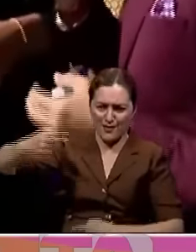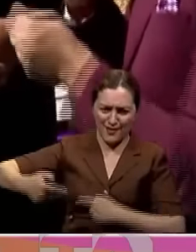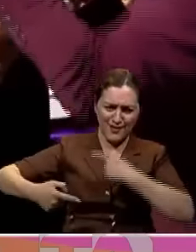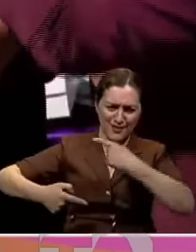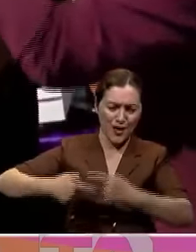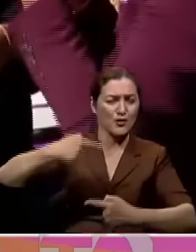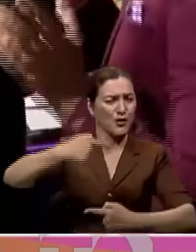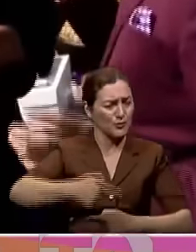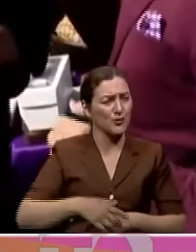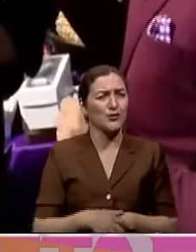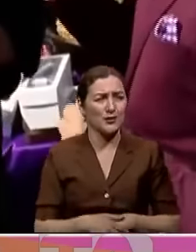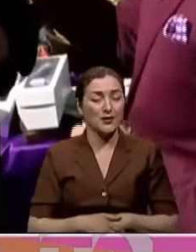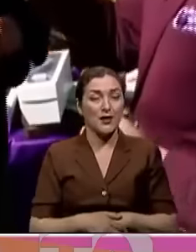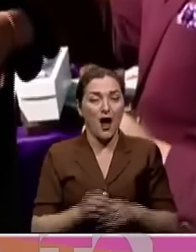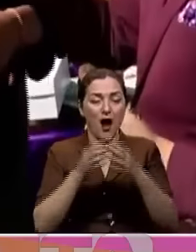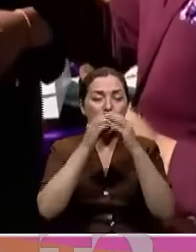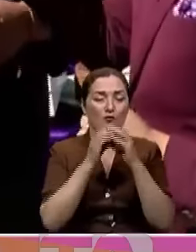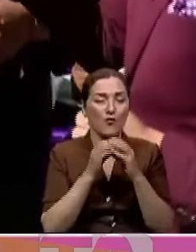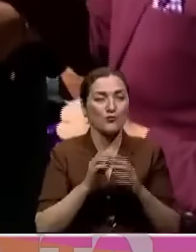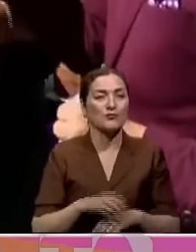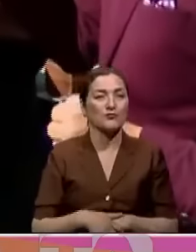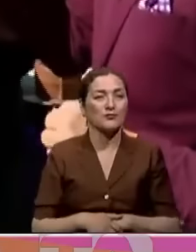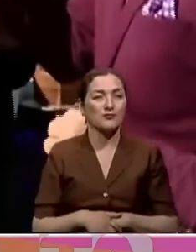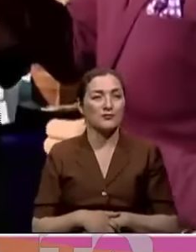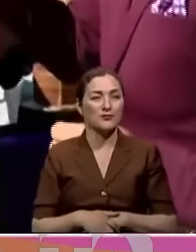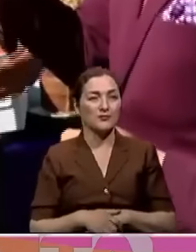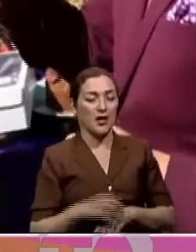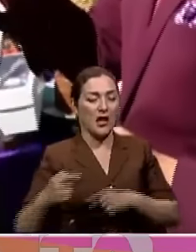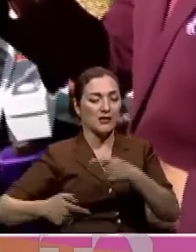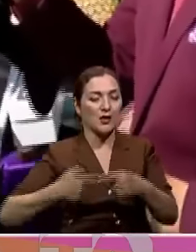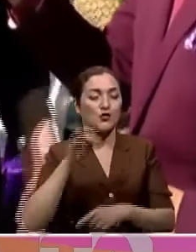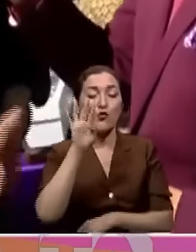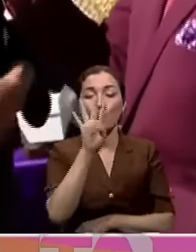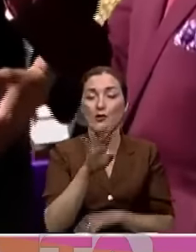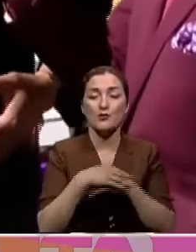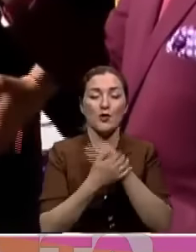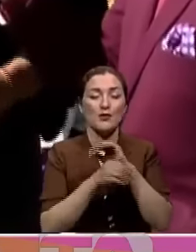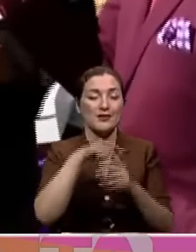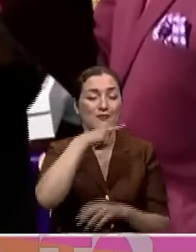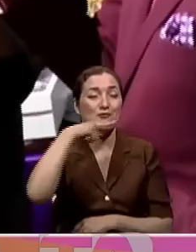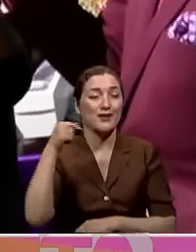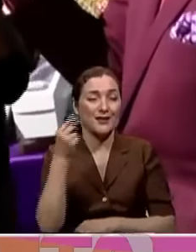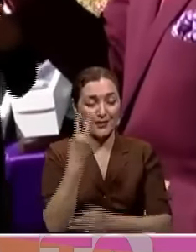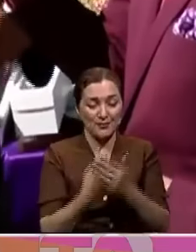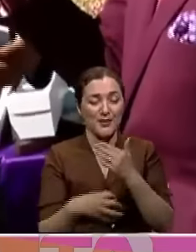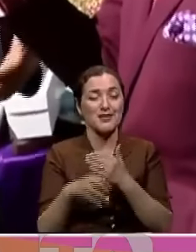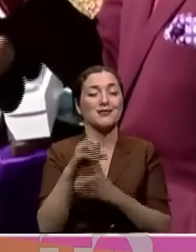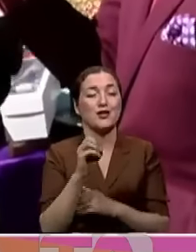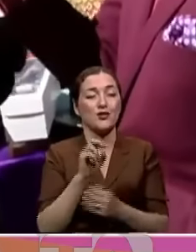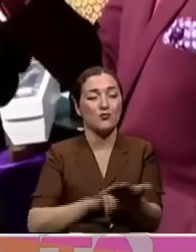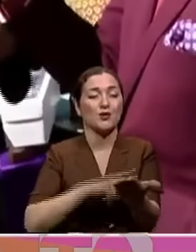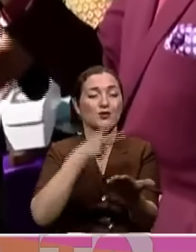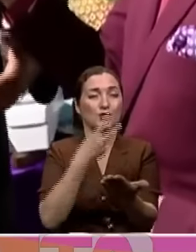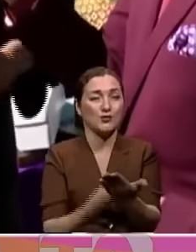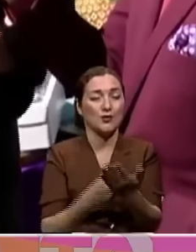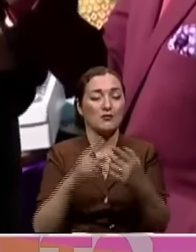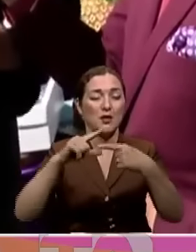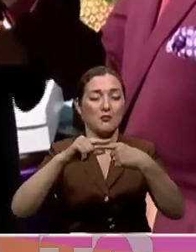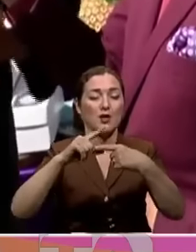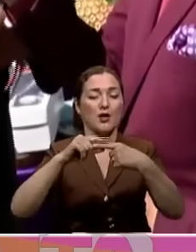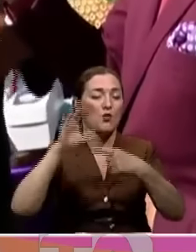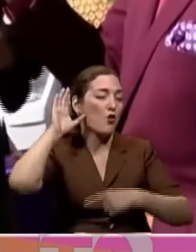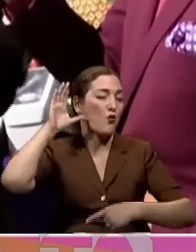sigue pasando, y ahora el sabor de la guagua. Claro que sí, aquí estamos las cuatro generaciones aprovechando el feriado. Acá están mis hijos, mis sobrinos, mis primos que